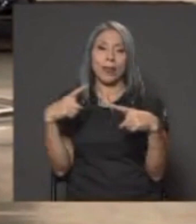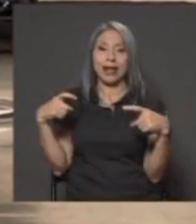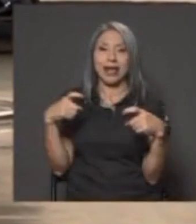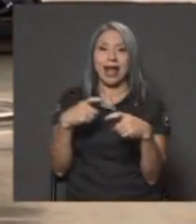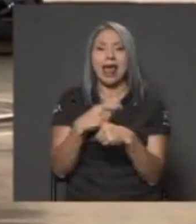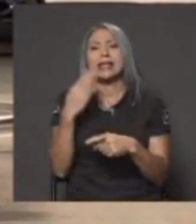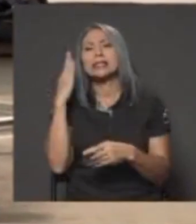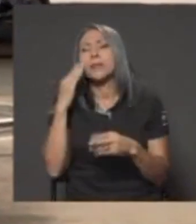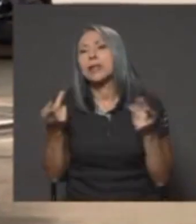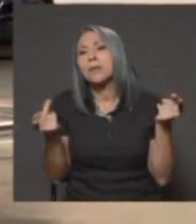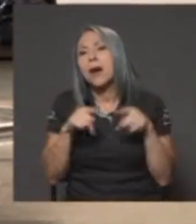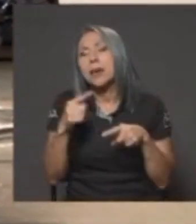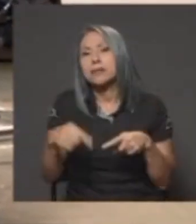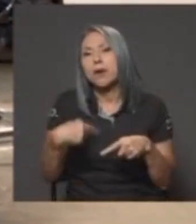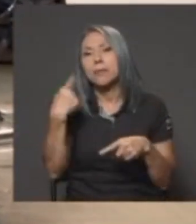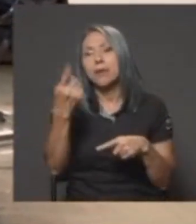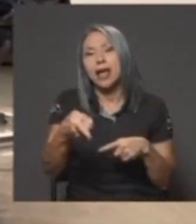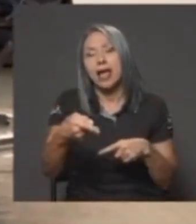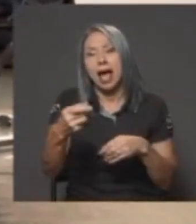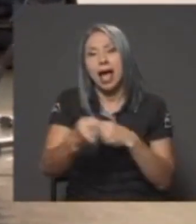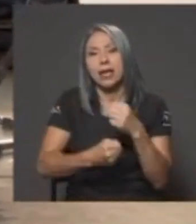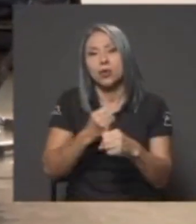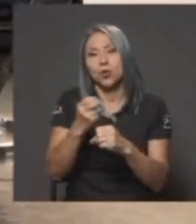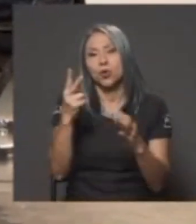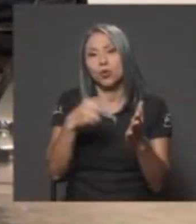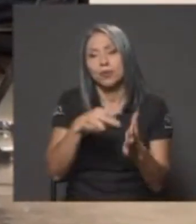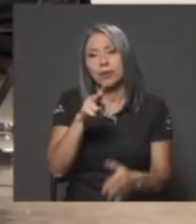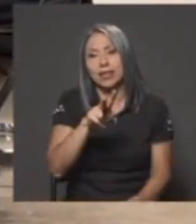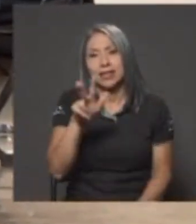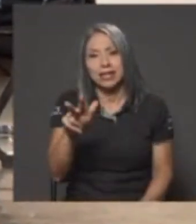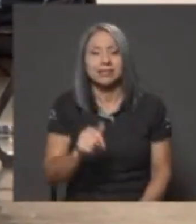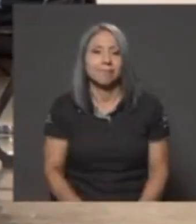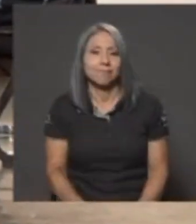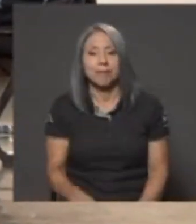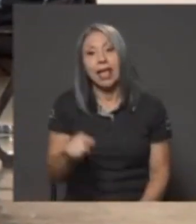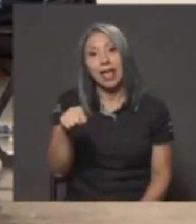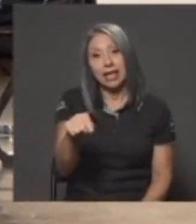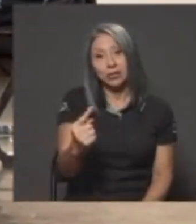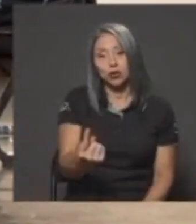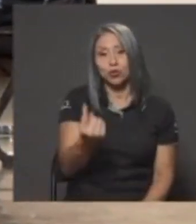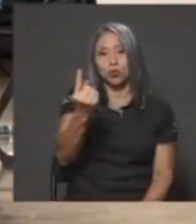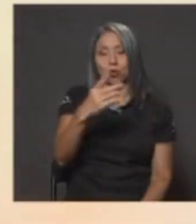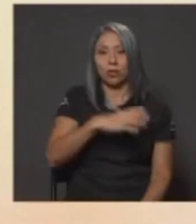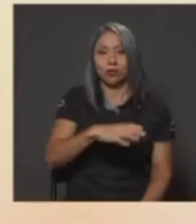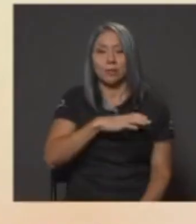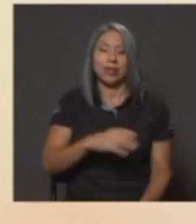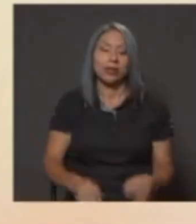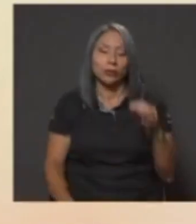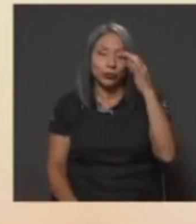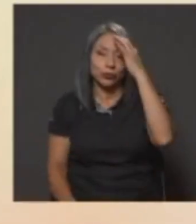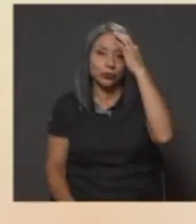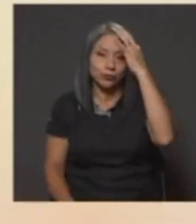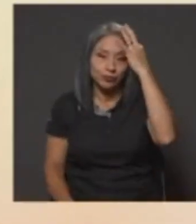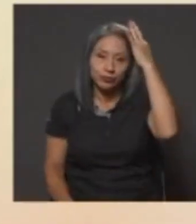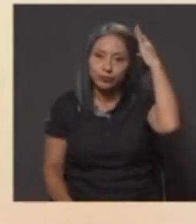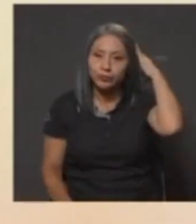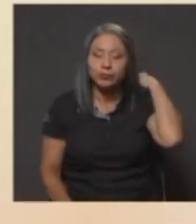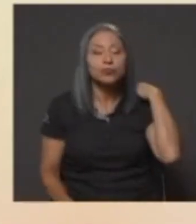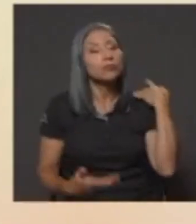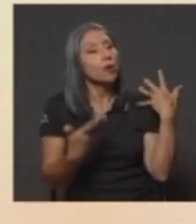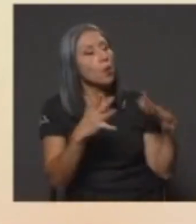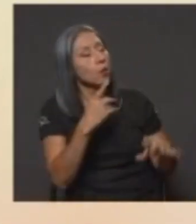las perspectivas para el 2023. Ese es uno de los elementos. Bueno, y me imagino también